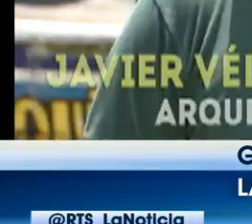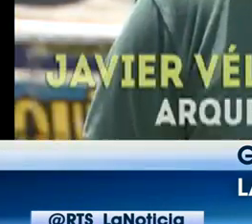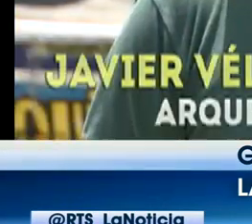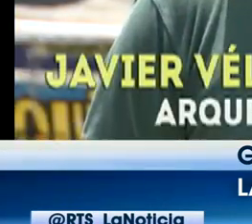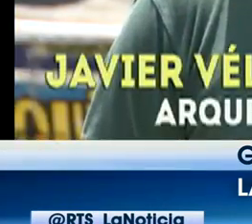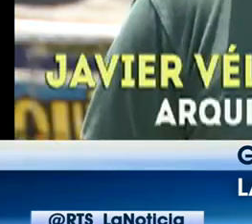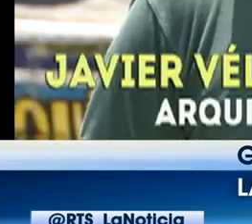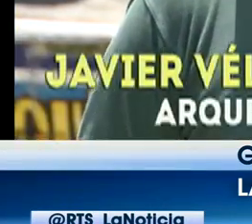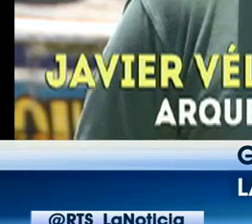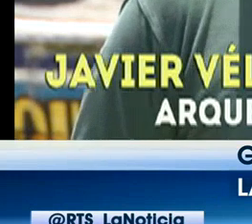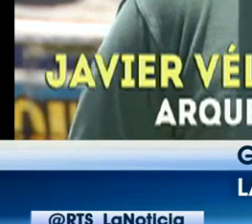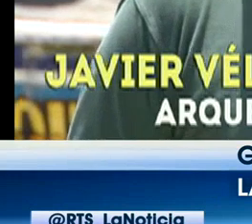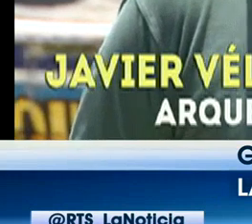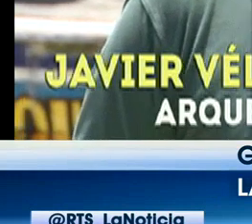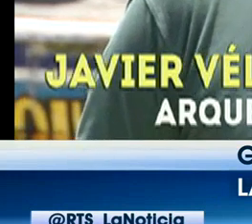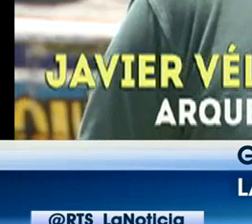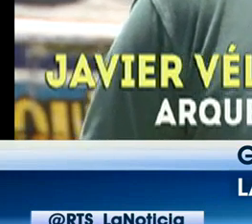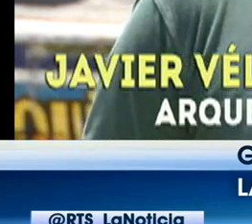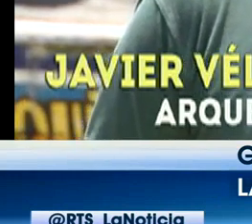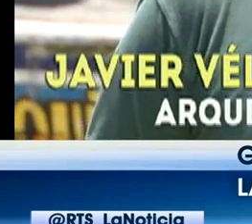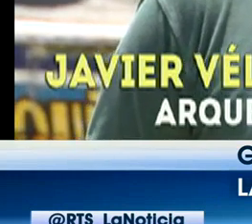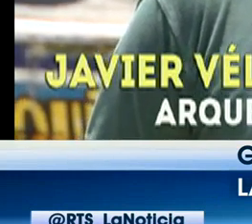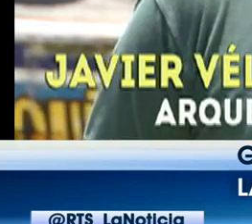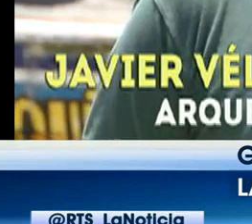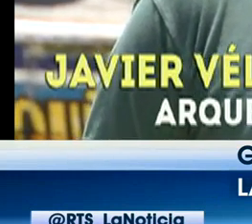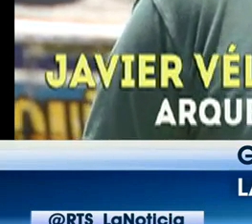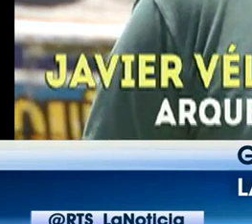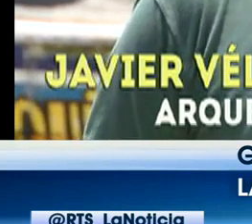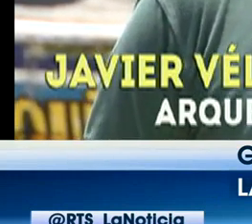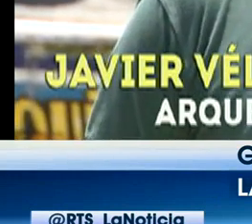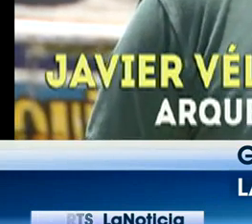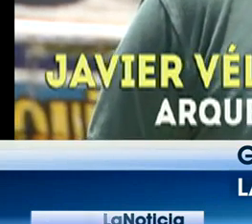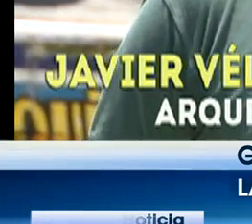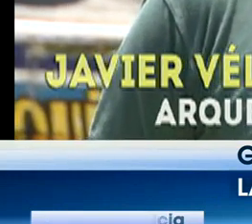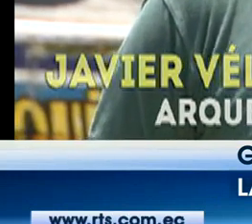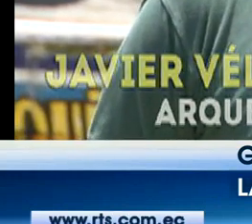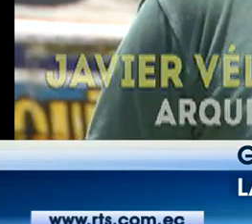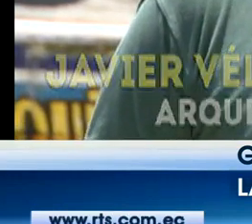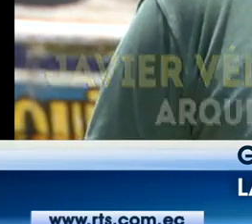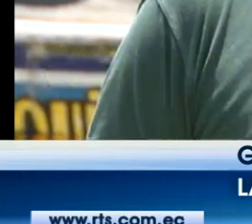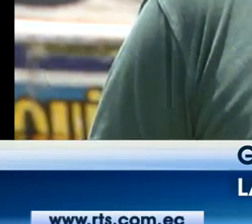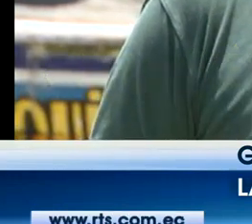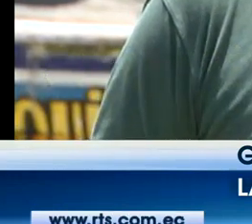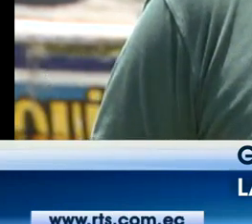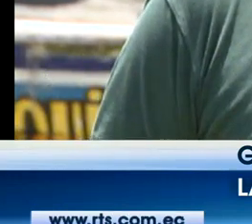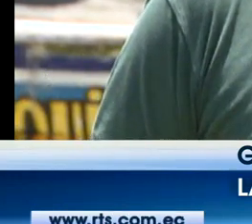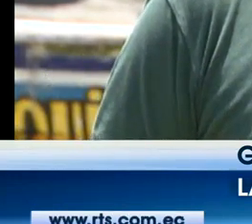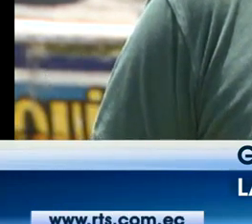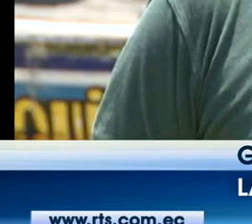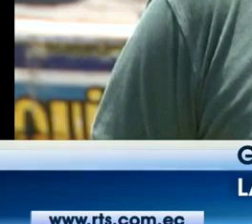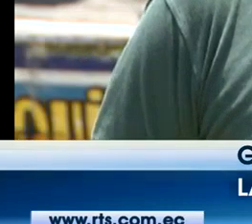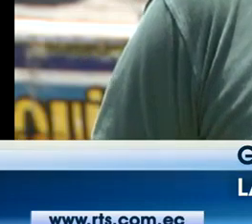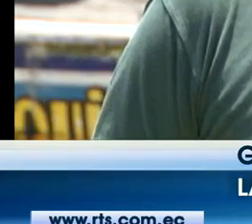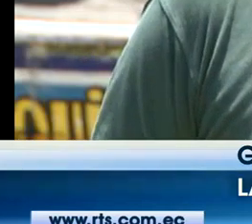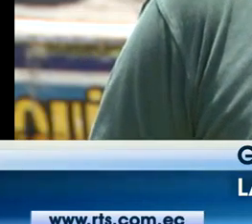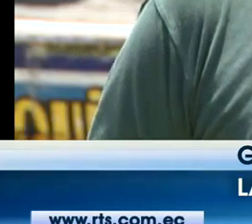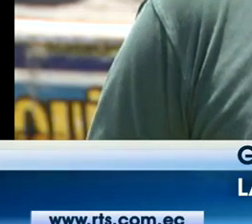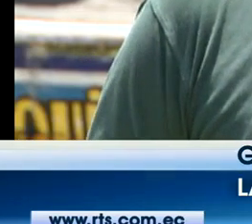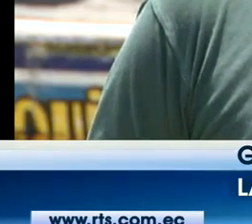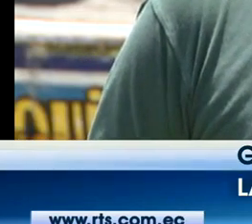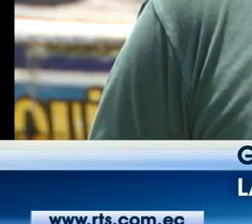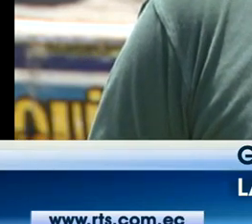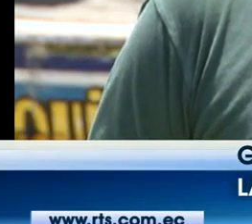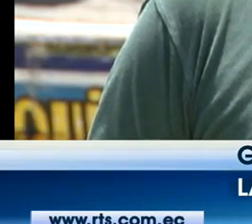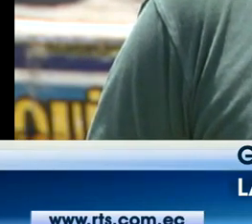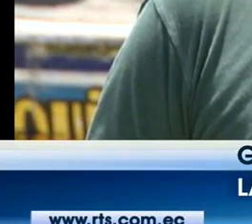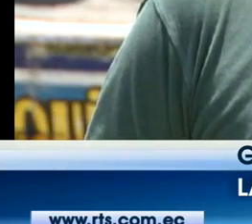En la entrevista anterior teníamos el sector de Chopoya. Estamos en Engunga, que es otro de los nombres aborígenes de las poblaciones que